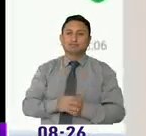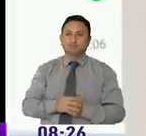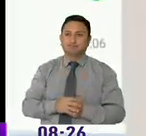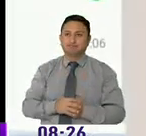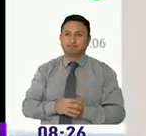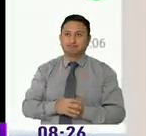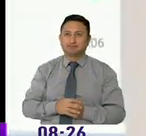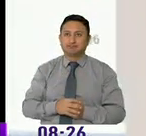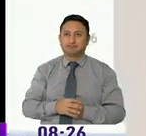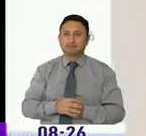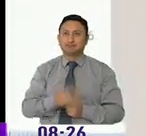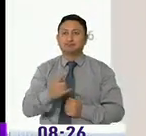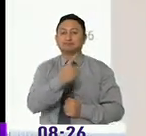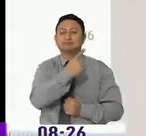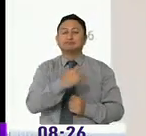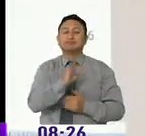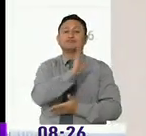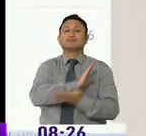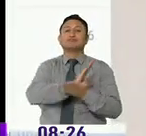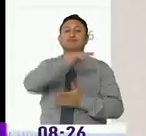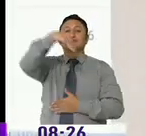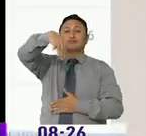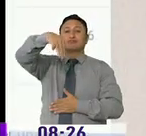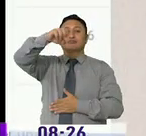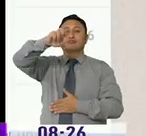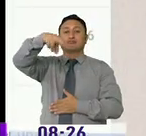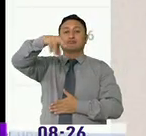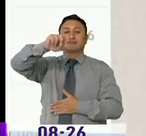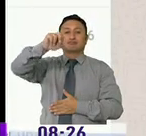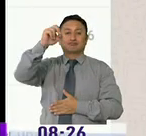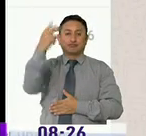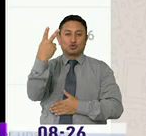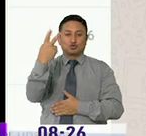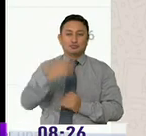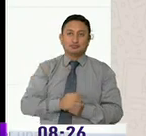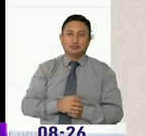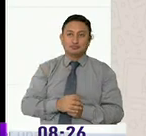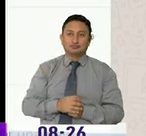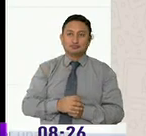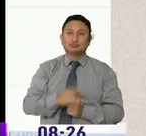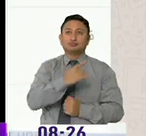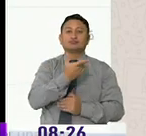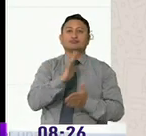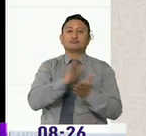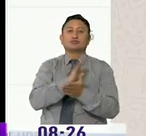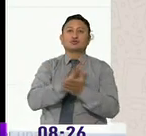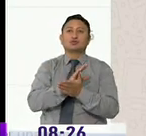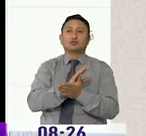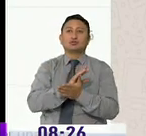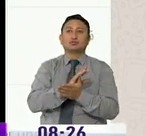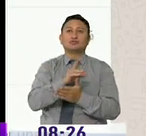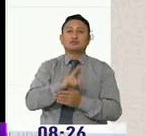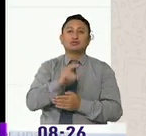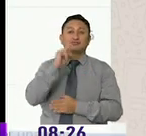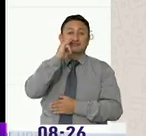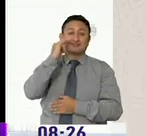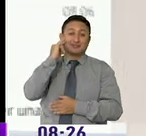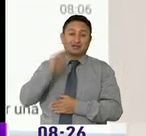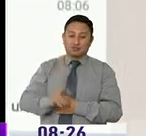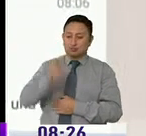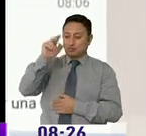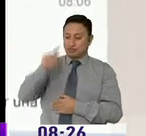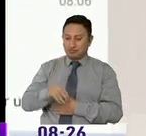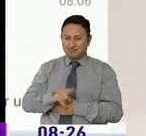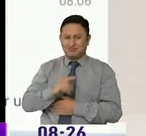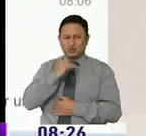días, esto es el sector de la Mena 2 en, en el Reino de Quito. En la parte de arriba es una escuelita y por estas gradas y bajan niños, es muy insalubre